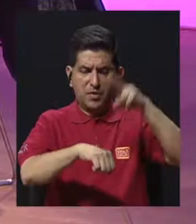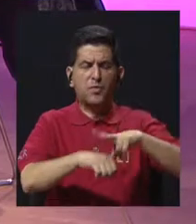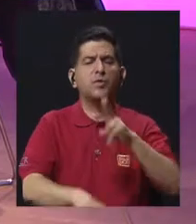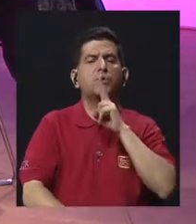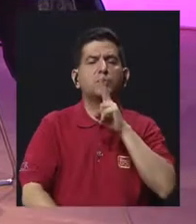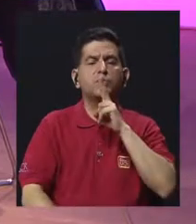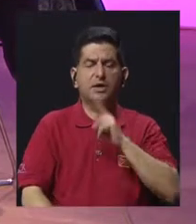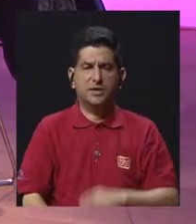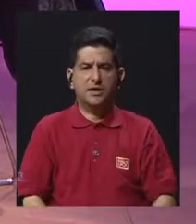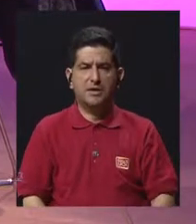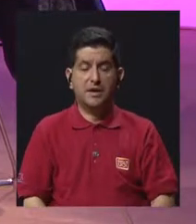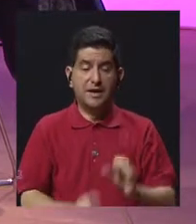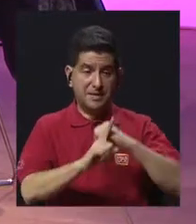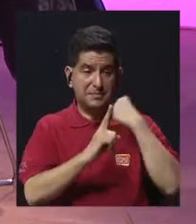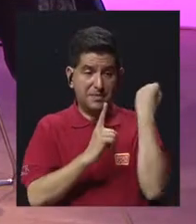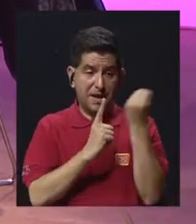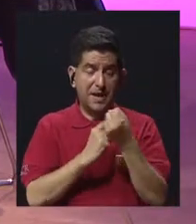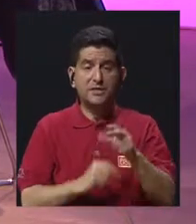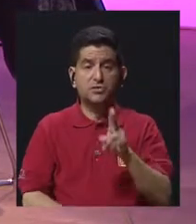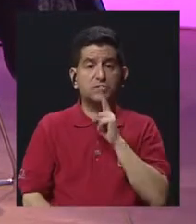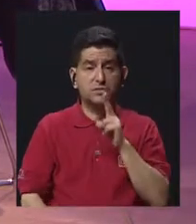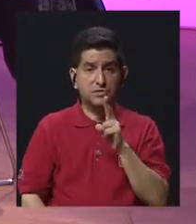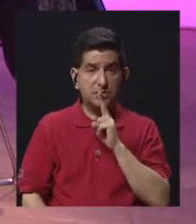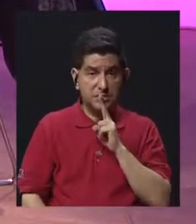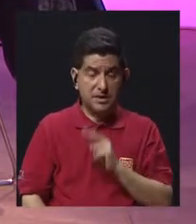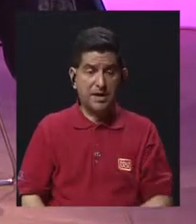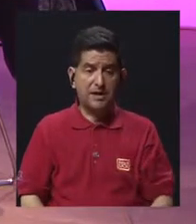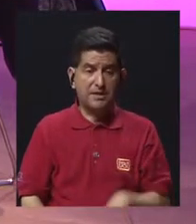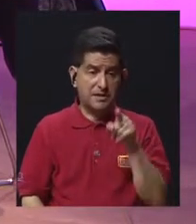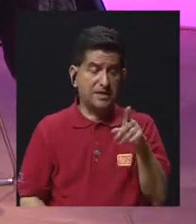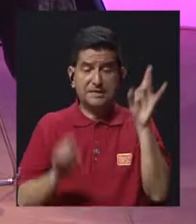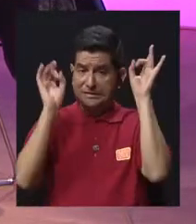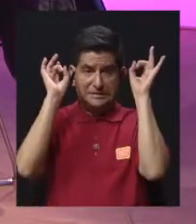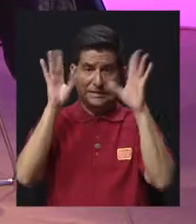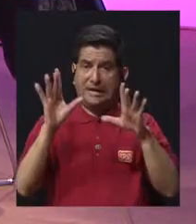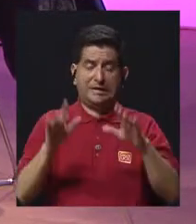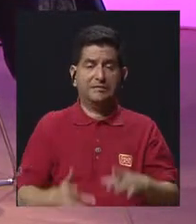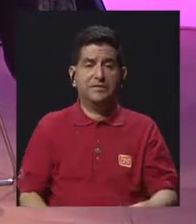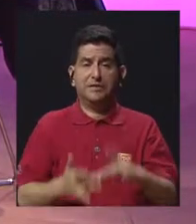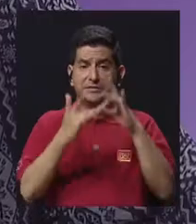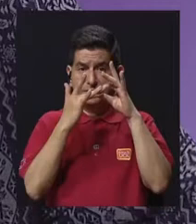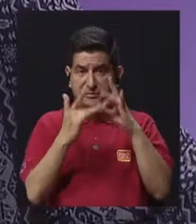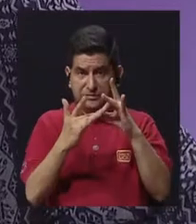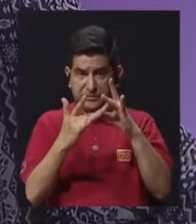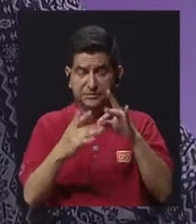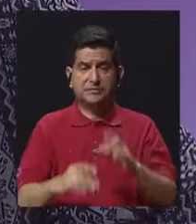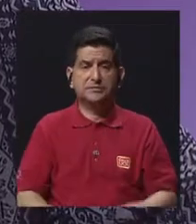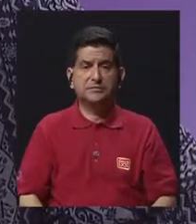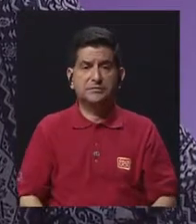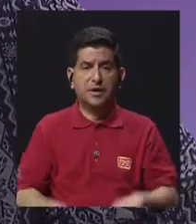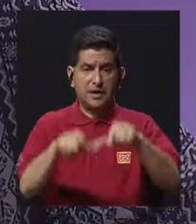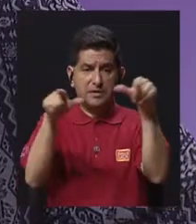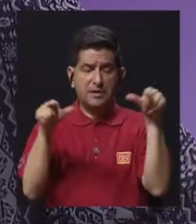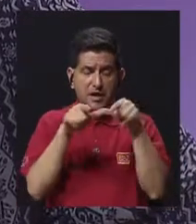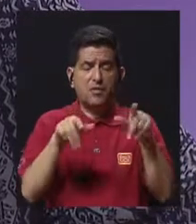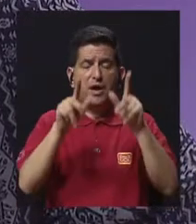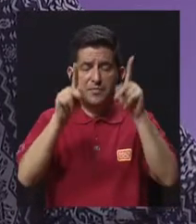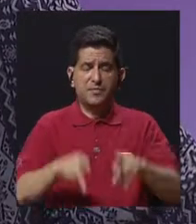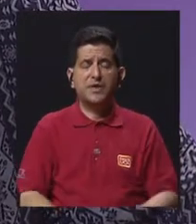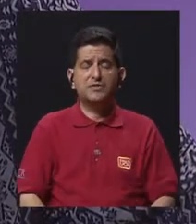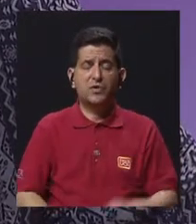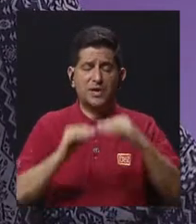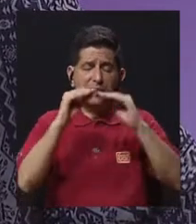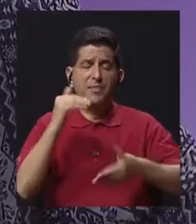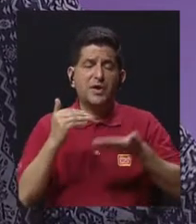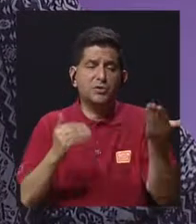orden constitucional de nuestra República Honduras. Para la sociedad hondureña ha sido bien terrible,